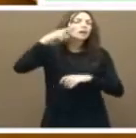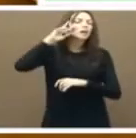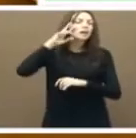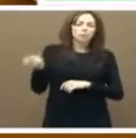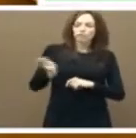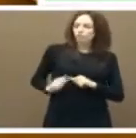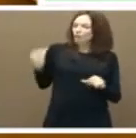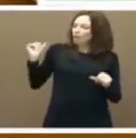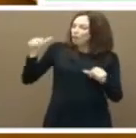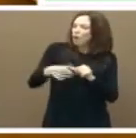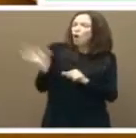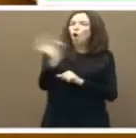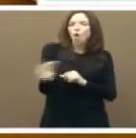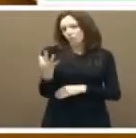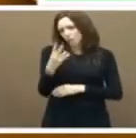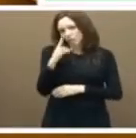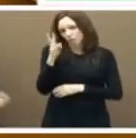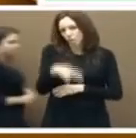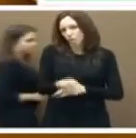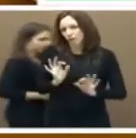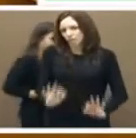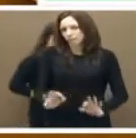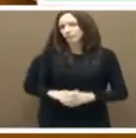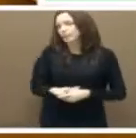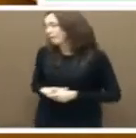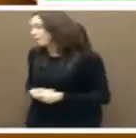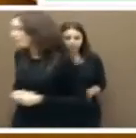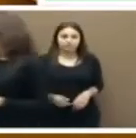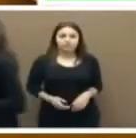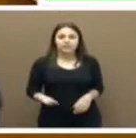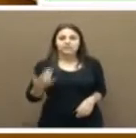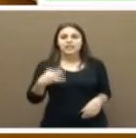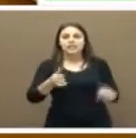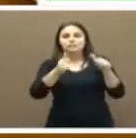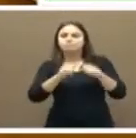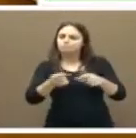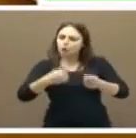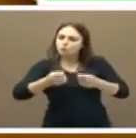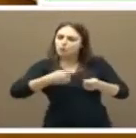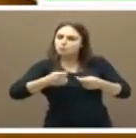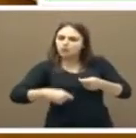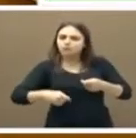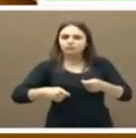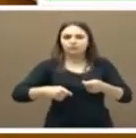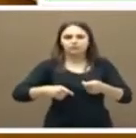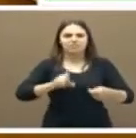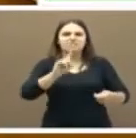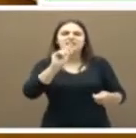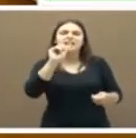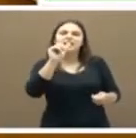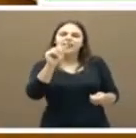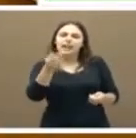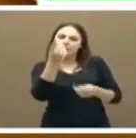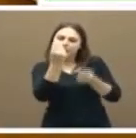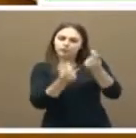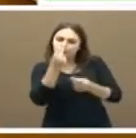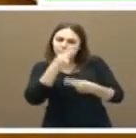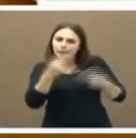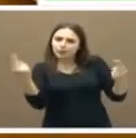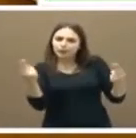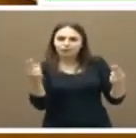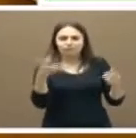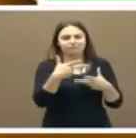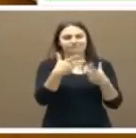cualquier otra cuestión que ustedes hayan querido plantearles. Se acabó la compra de titulares en nuestra región con el dinero y el presupuesto público.